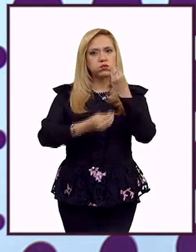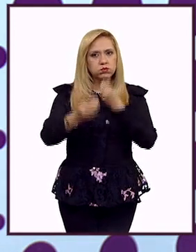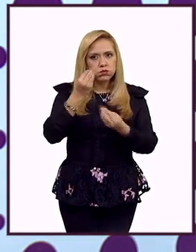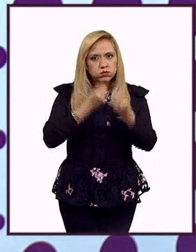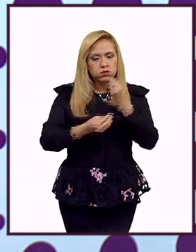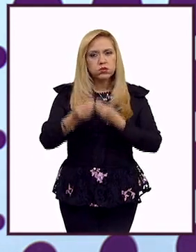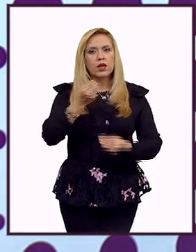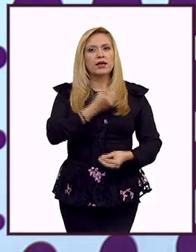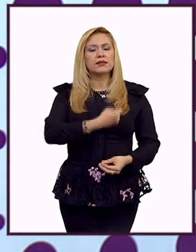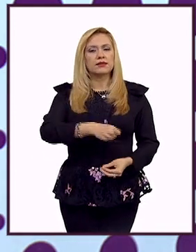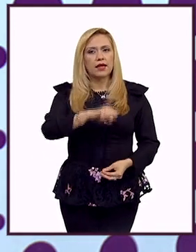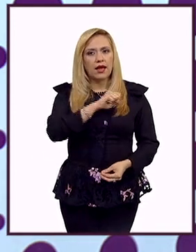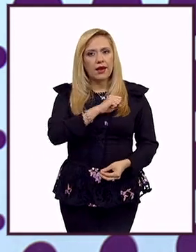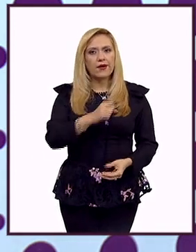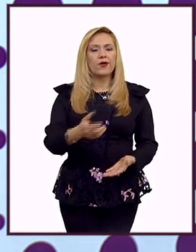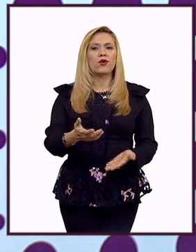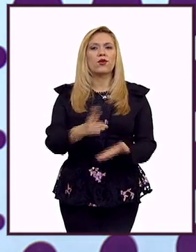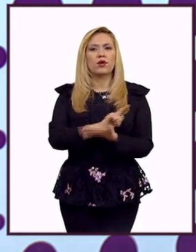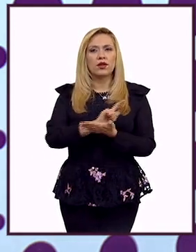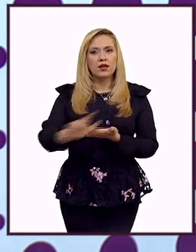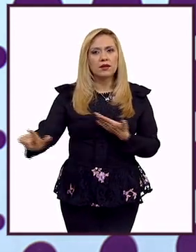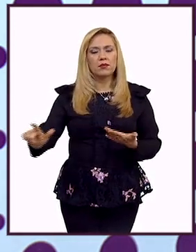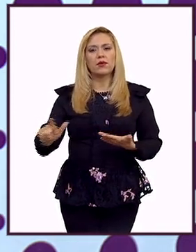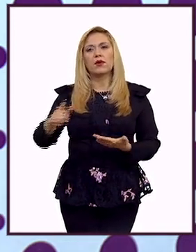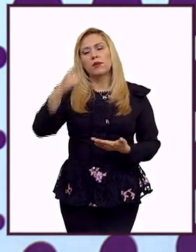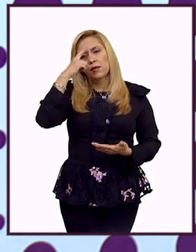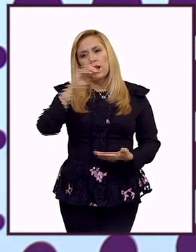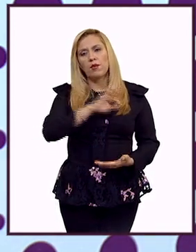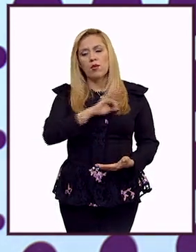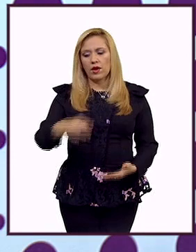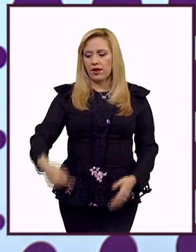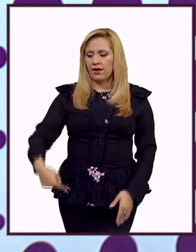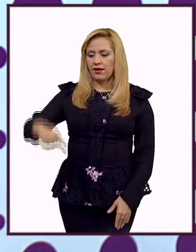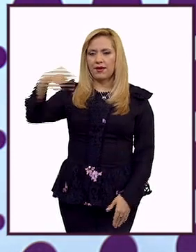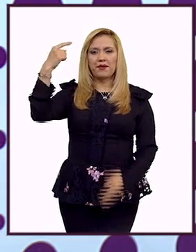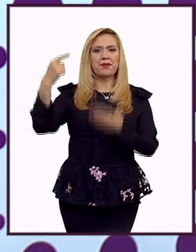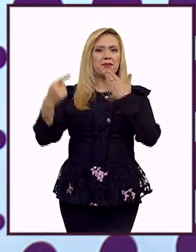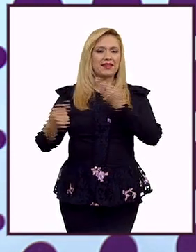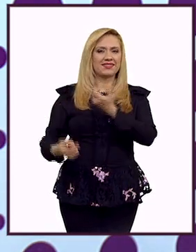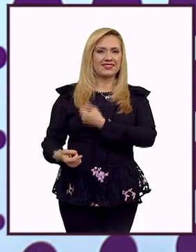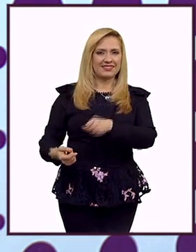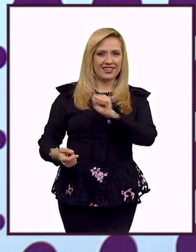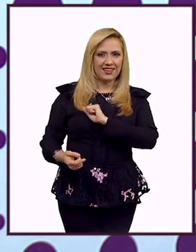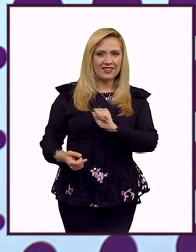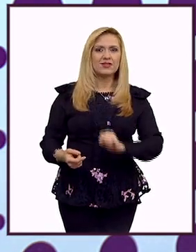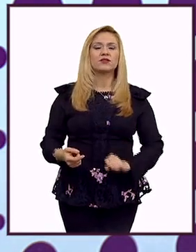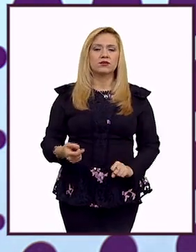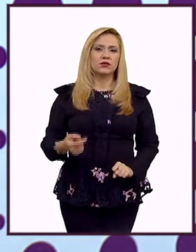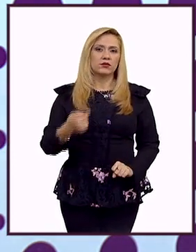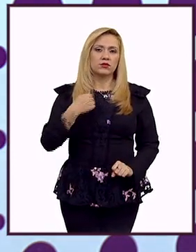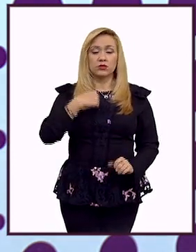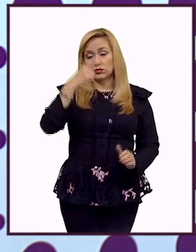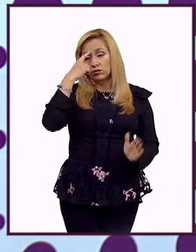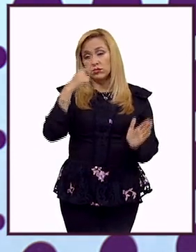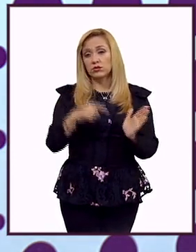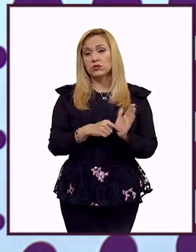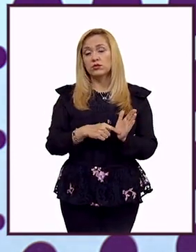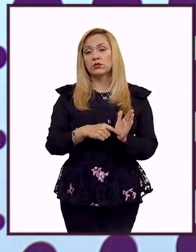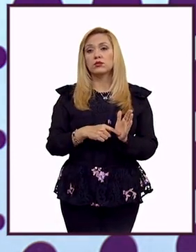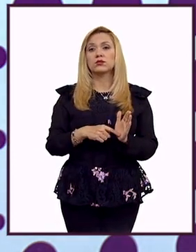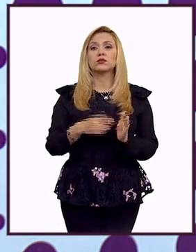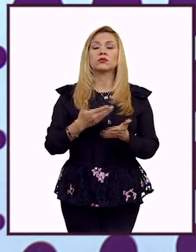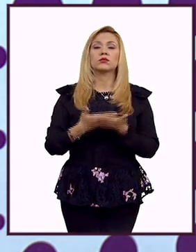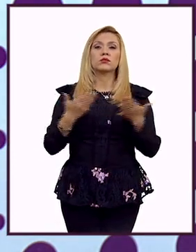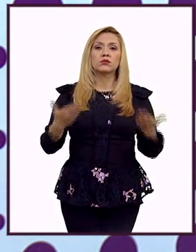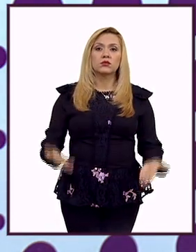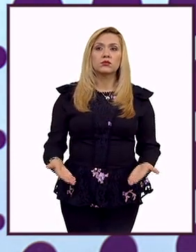inocuos y culturalmente pertinentes para que puedan desarrollarse bien, ¿no? Y en ese sentido creo que nos invita o nos